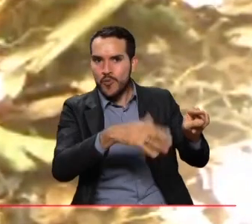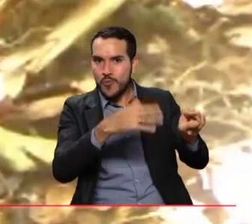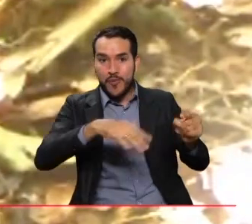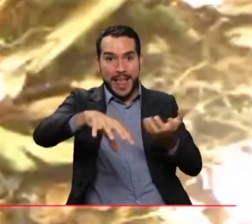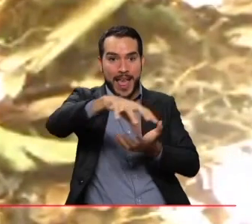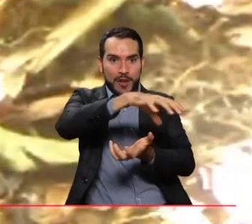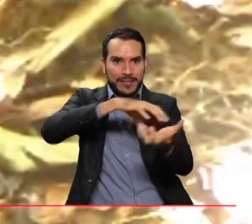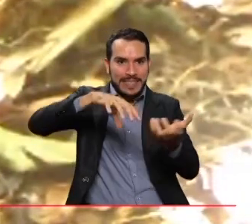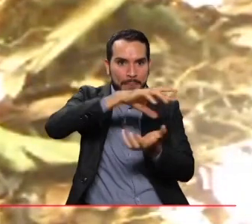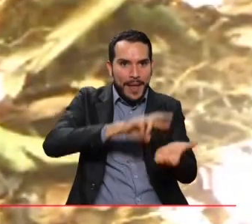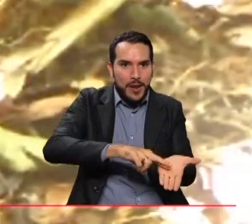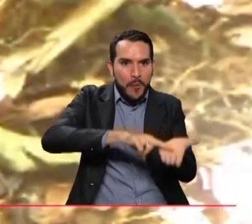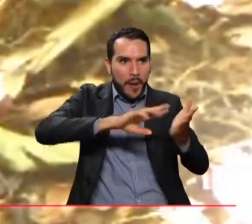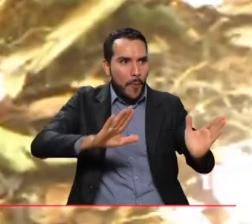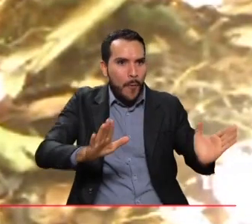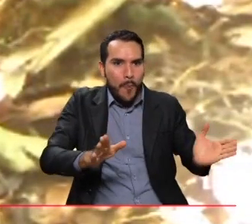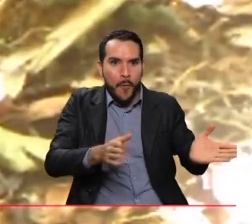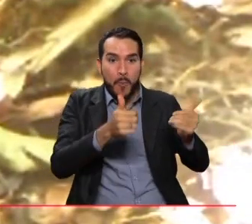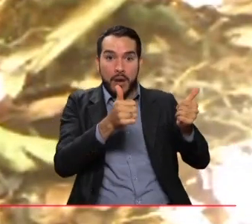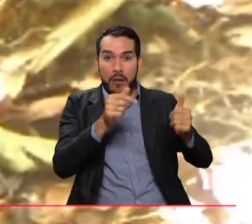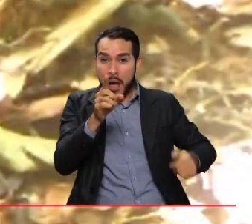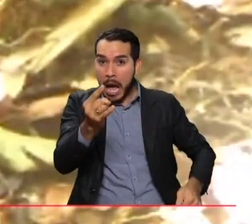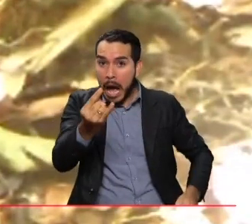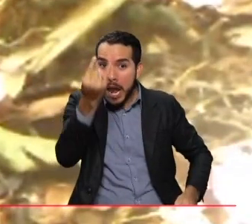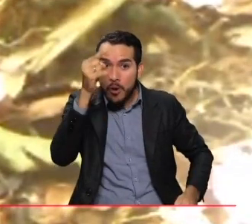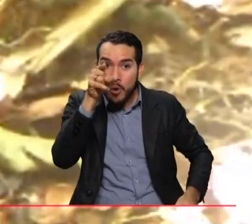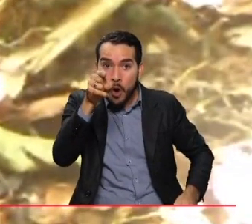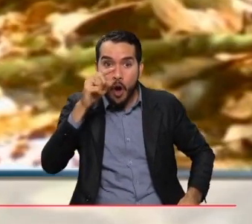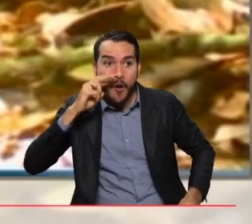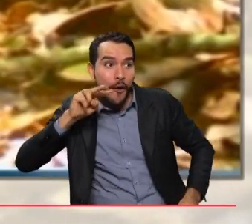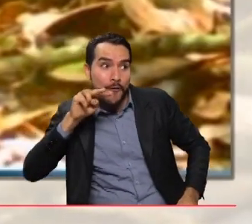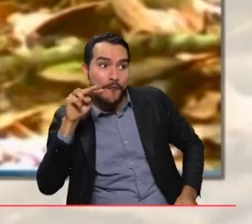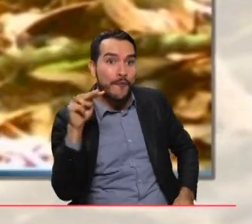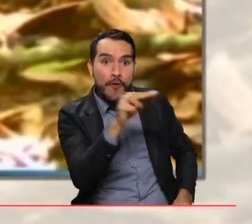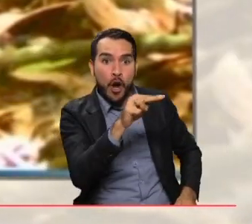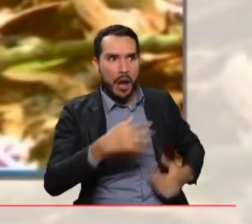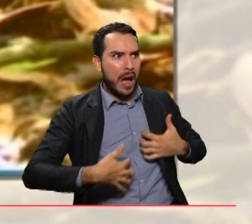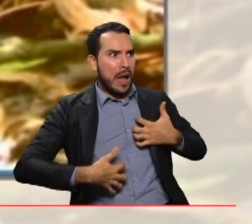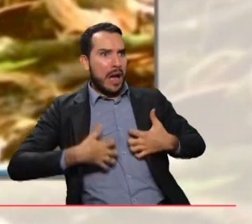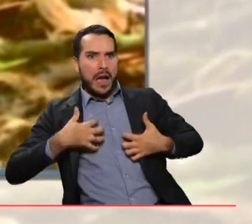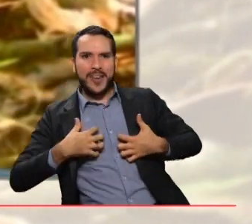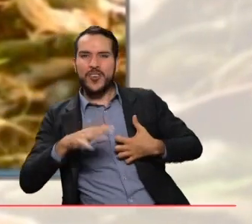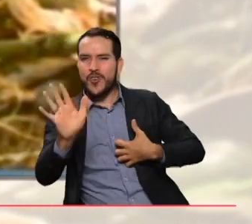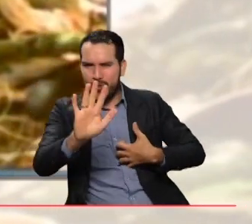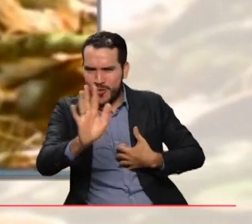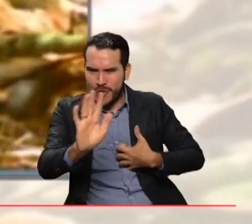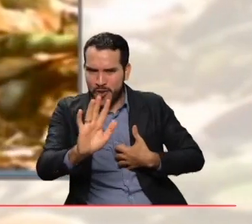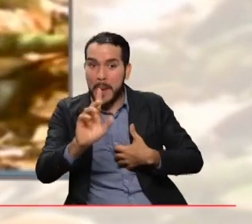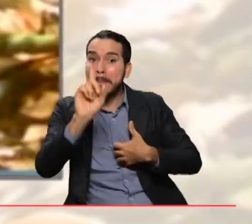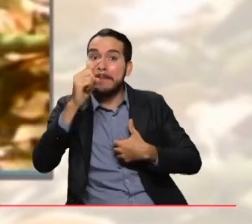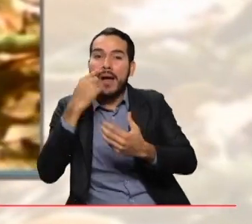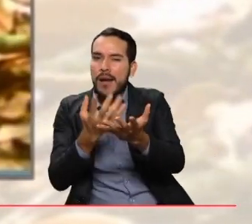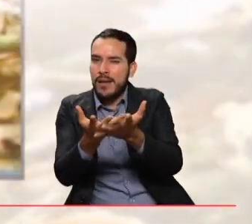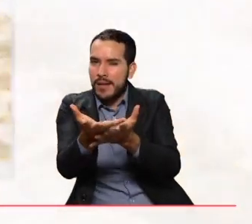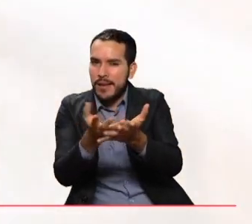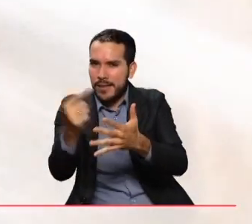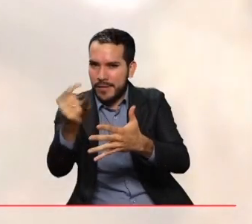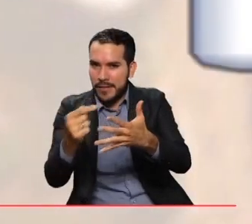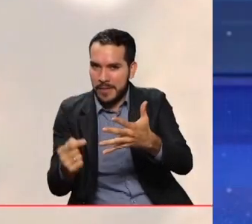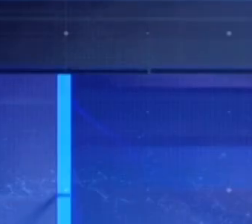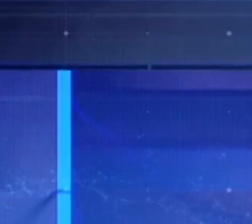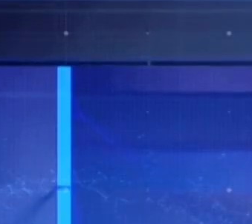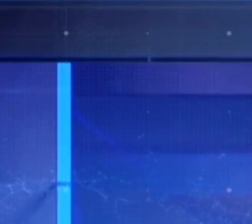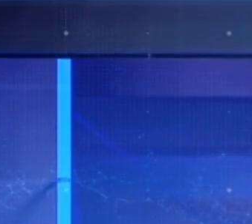usted observa una de estas especies silvestres, no tema, pero tenga en cuenta las siguientes recomendaciones.